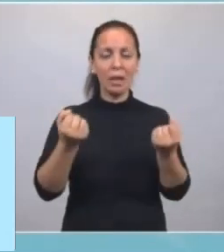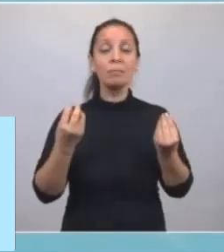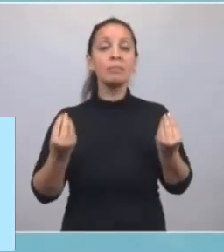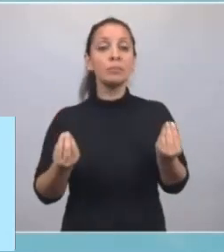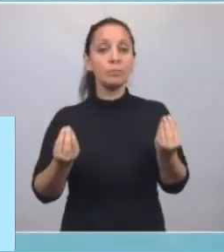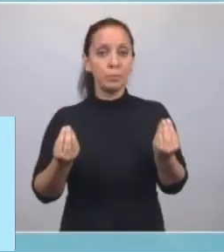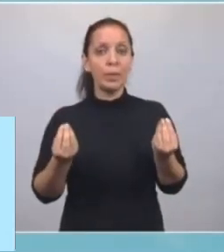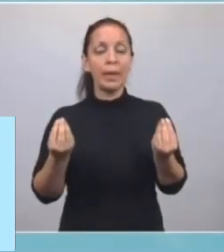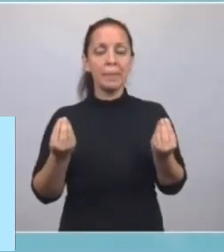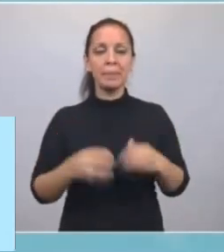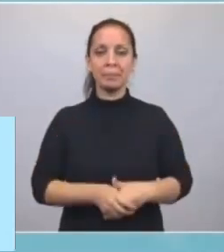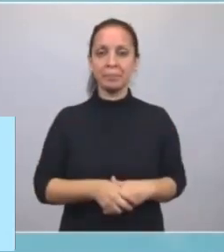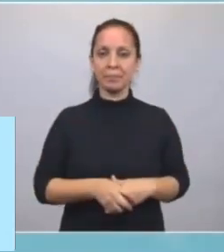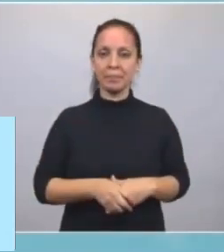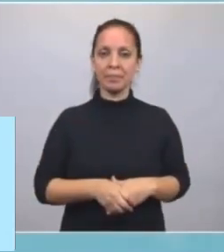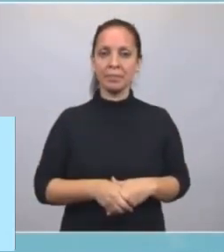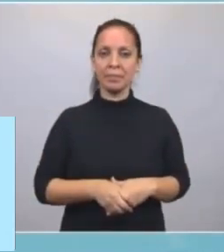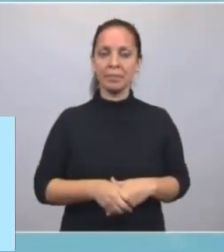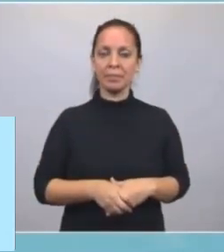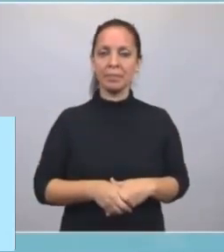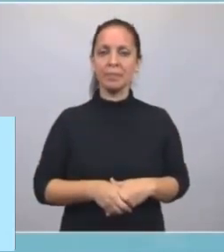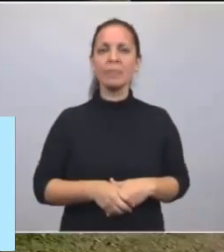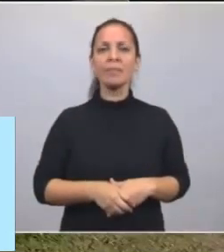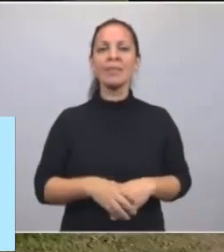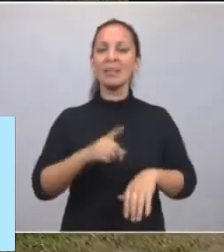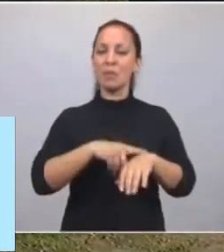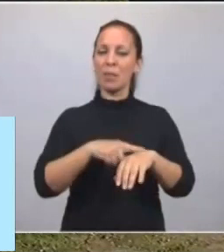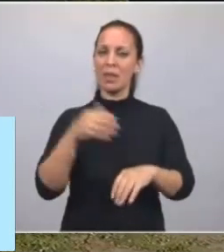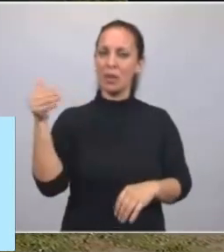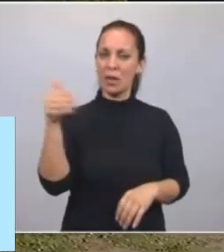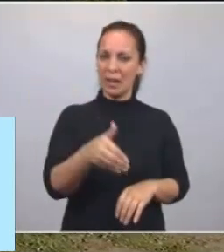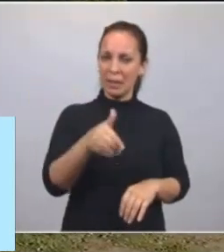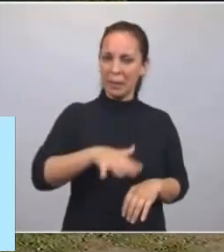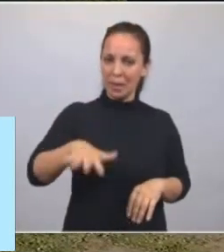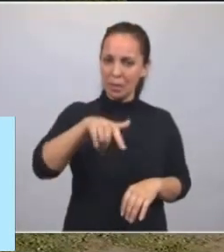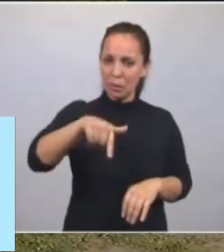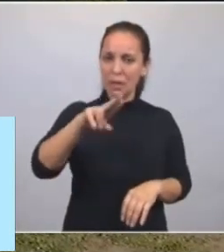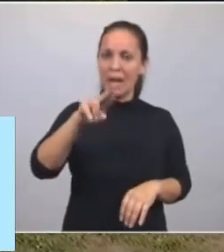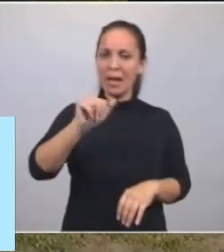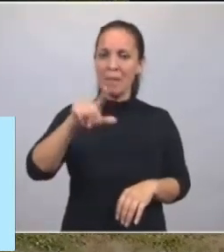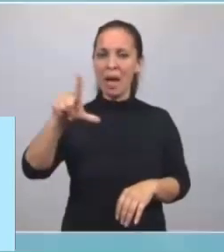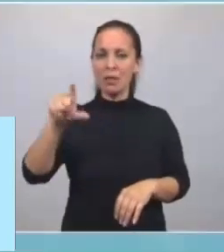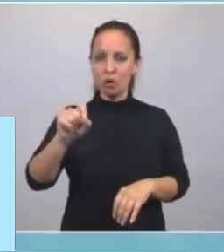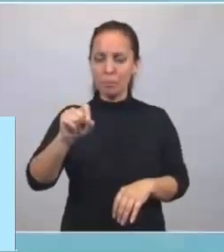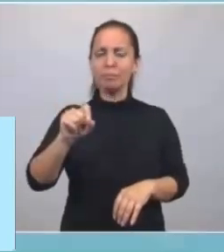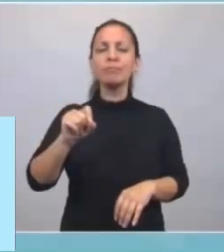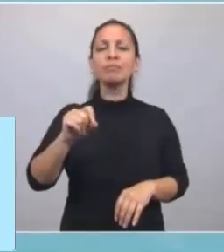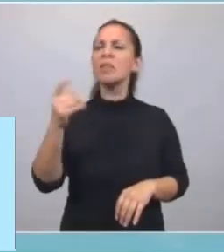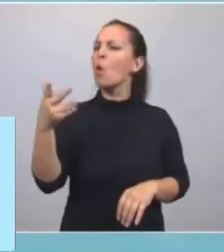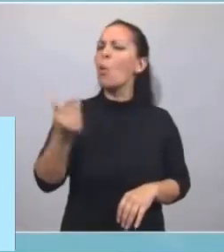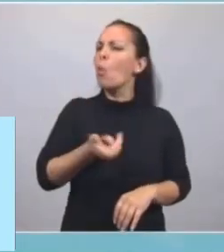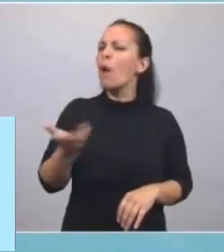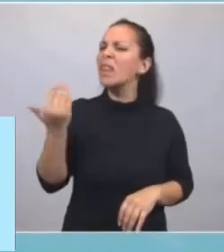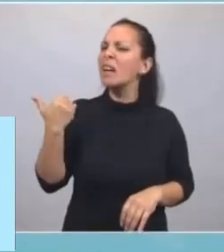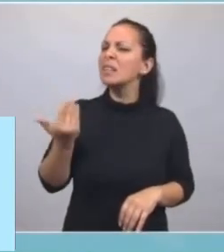acá Cuando llegamos había una cantidad importante Cuántas